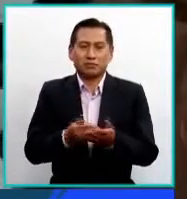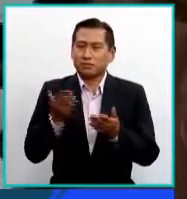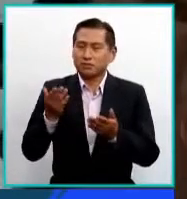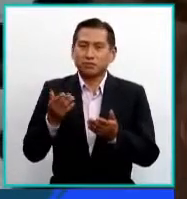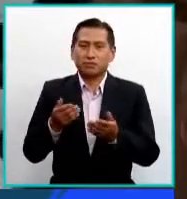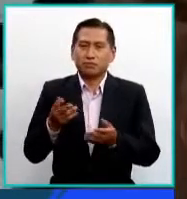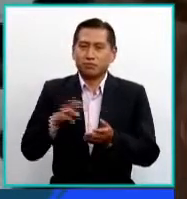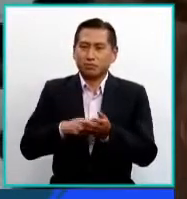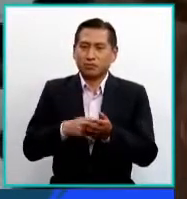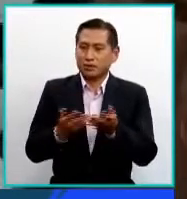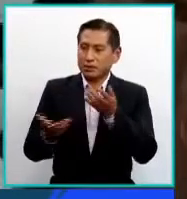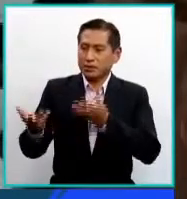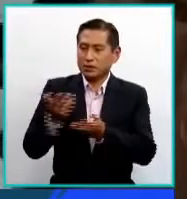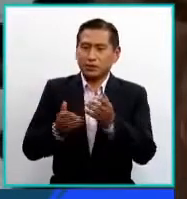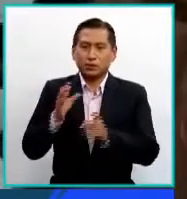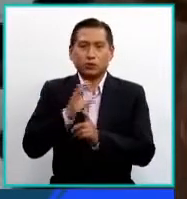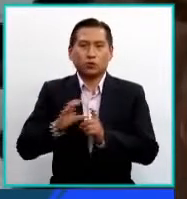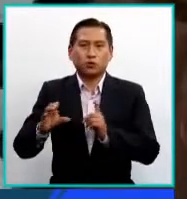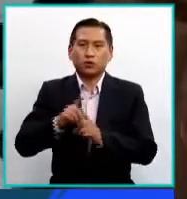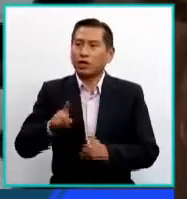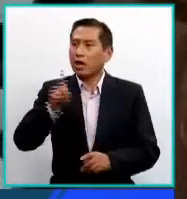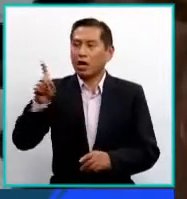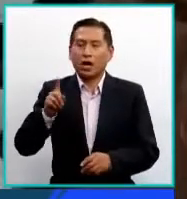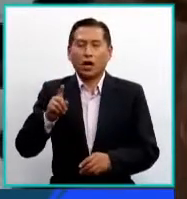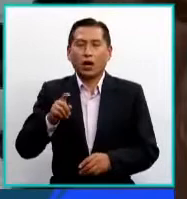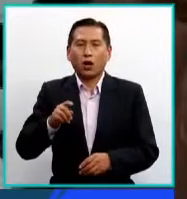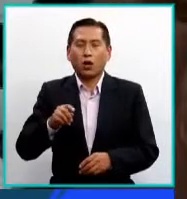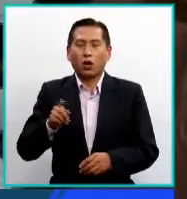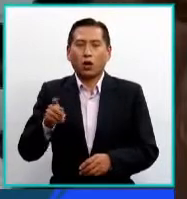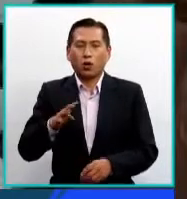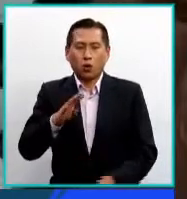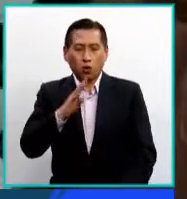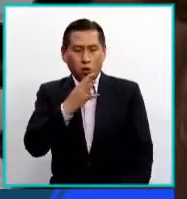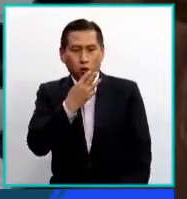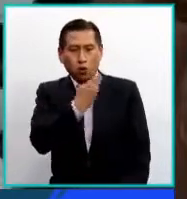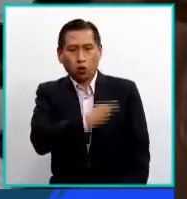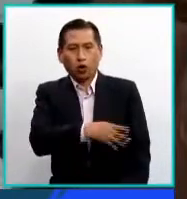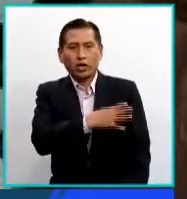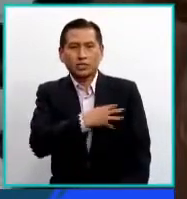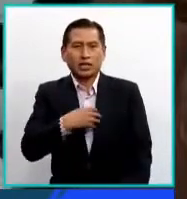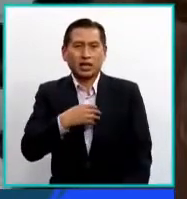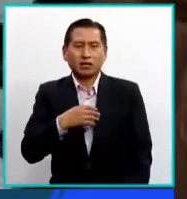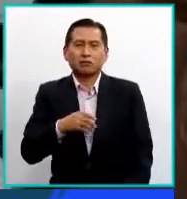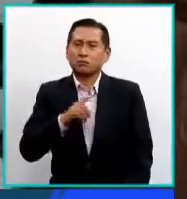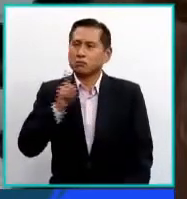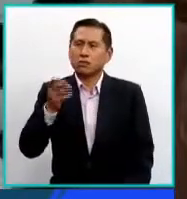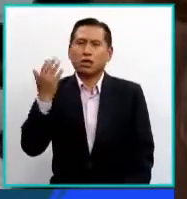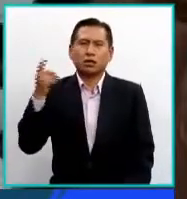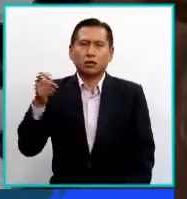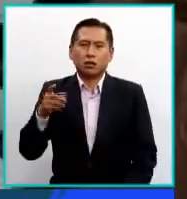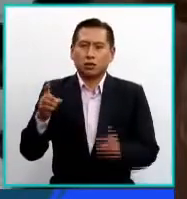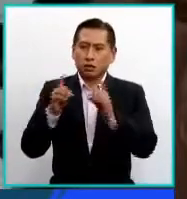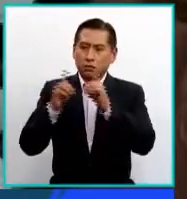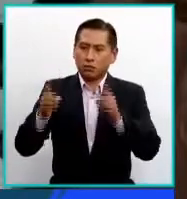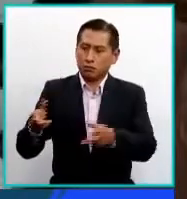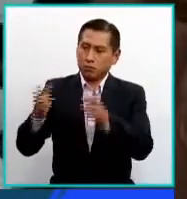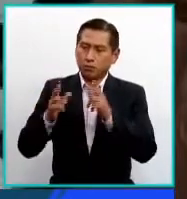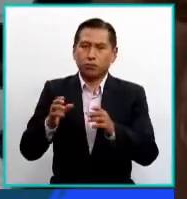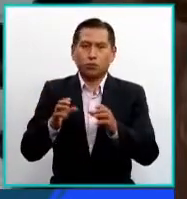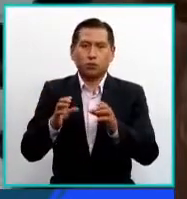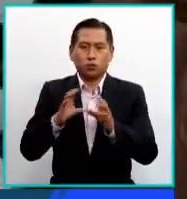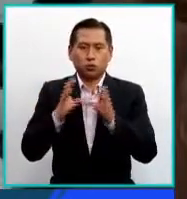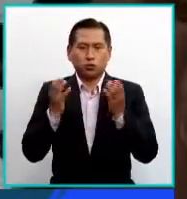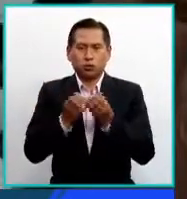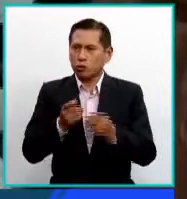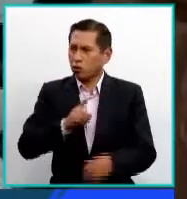de un intercambio cultural que hice en Croacia y es al finalizar el curso nos dieron los diplomas y eso. ¿En Croacia?